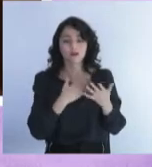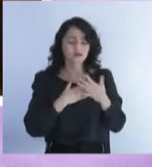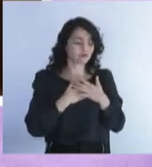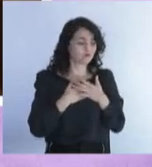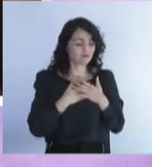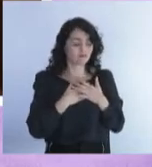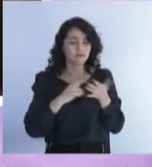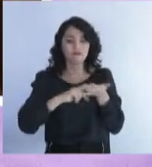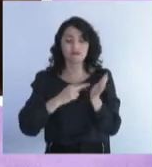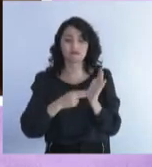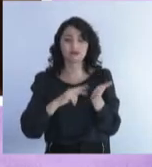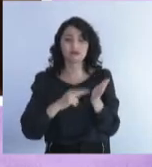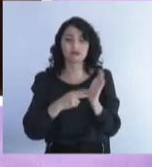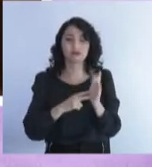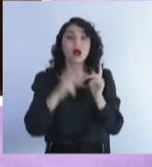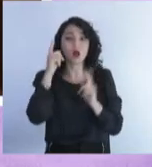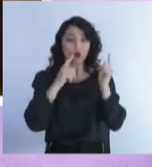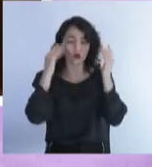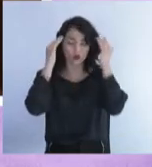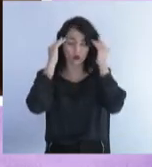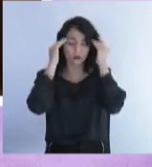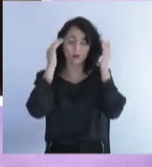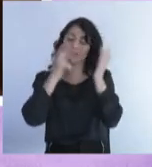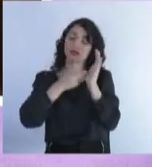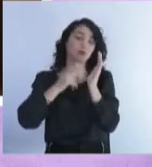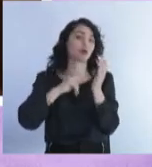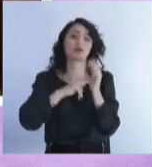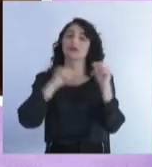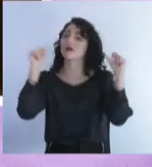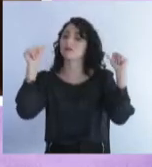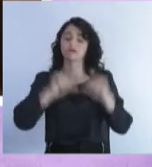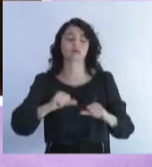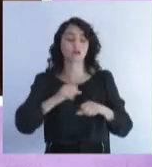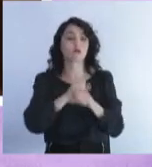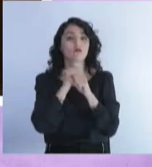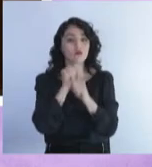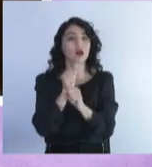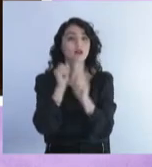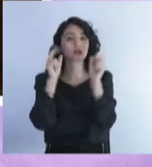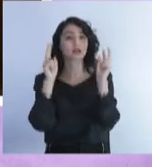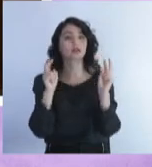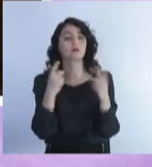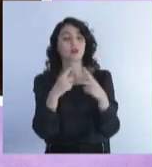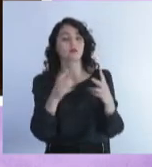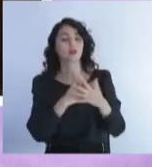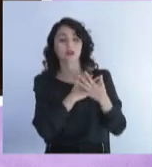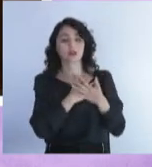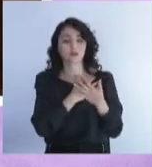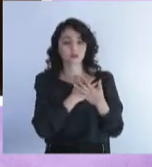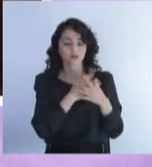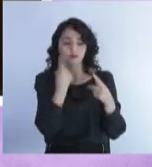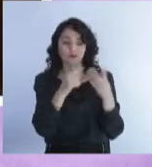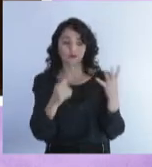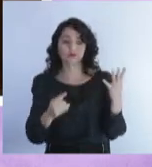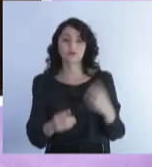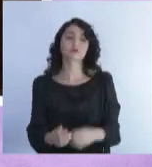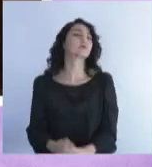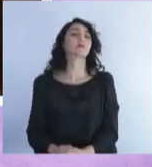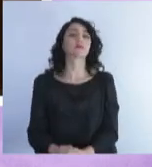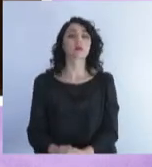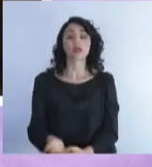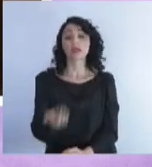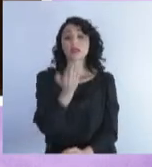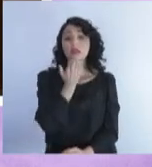y trastornos mentales severos en relación a la sintomatología de esta población. Resulta